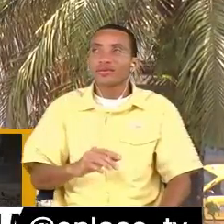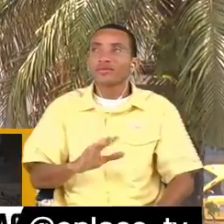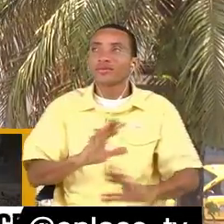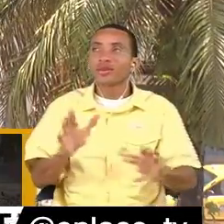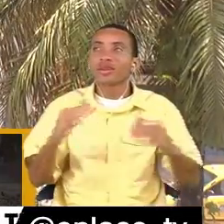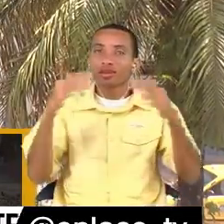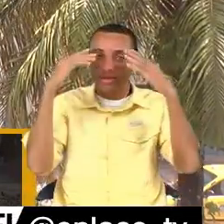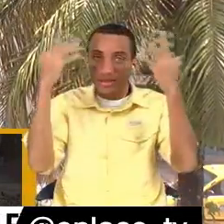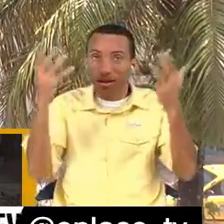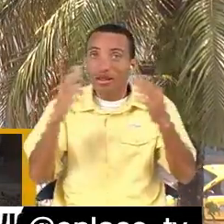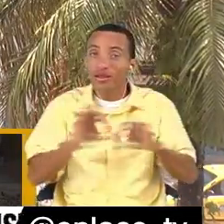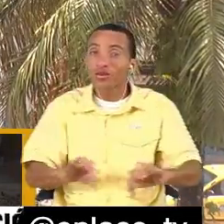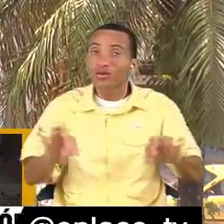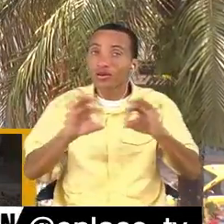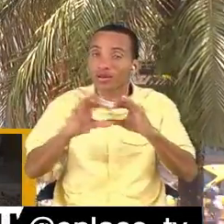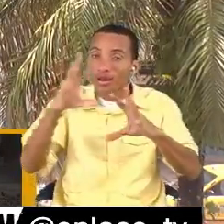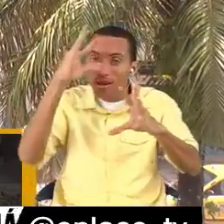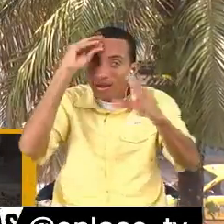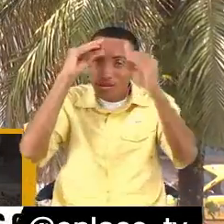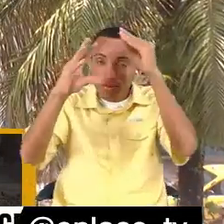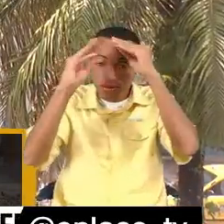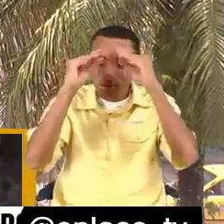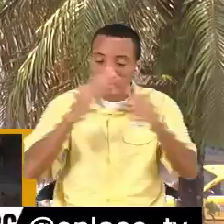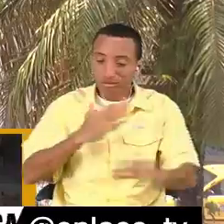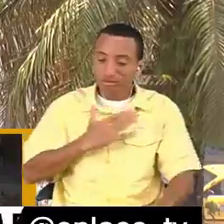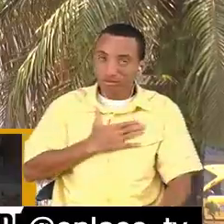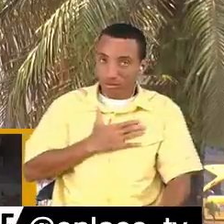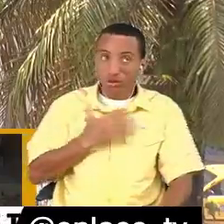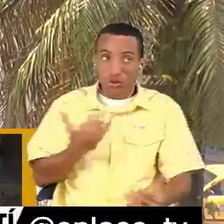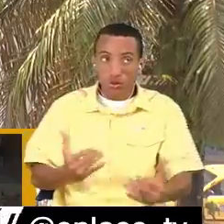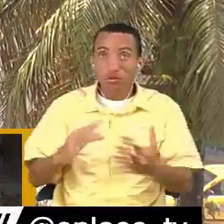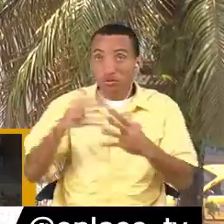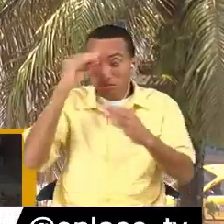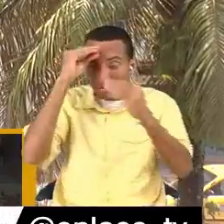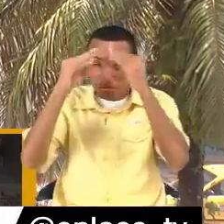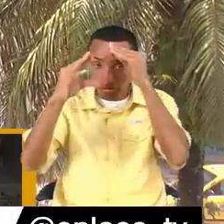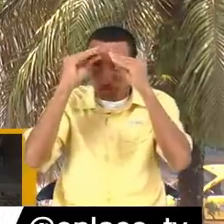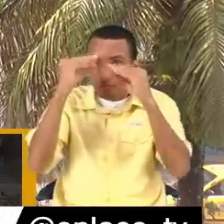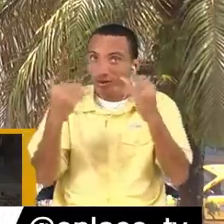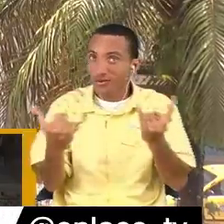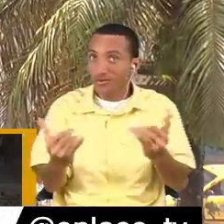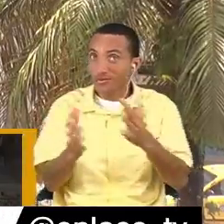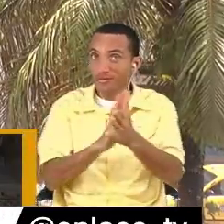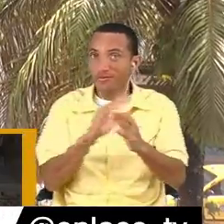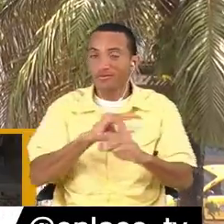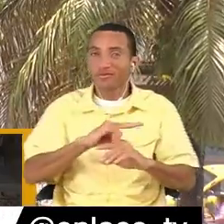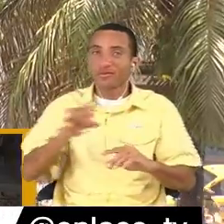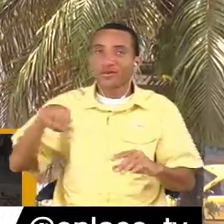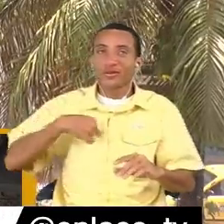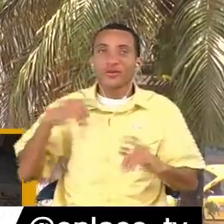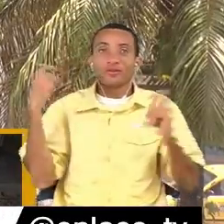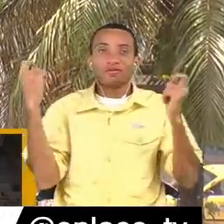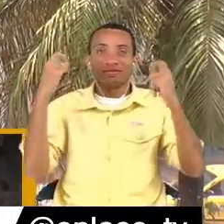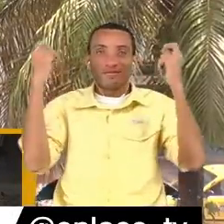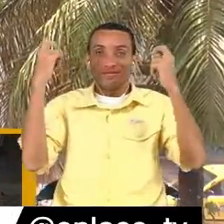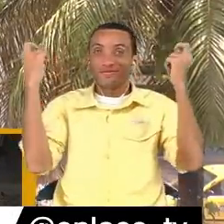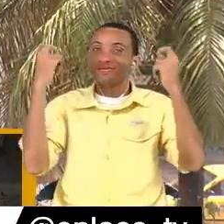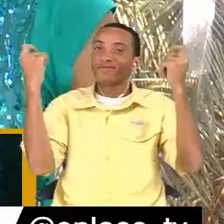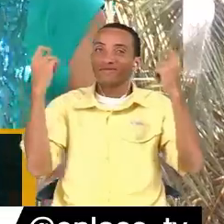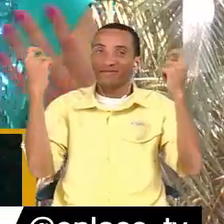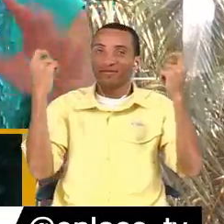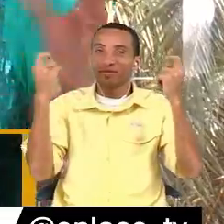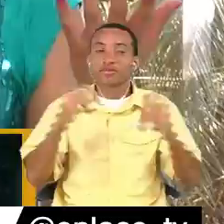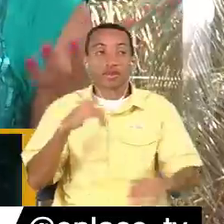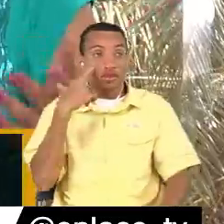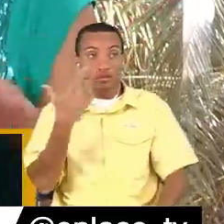no es saber, lo importante es aprender. Y yo, pues ahora no sé, pero yo voy a aprender. Y por eso nosotros estamos haciendo una campaña, ¿cierto? Ay, sí, imagínate